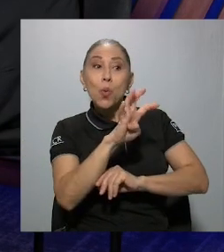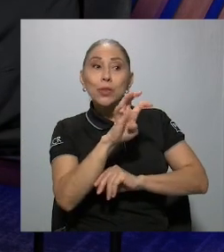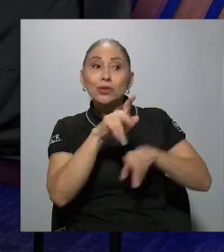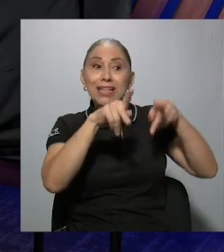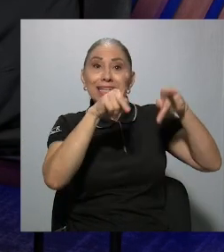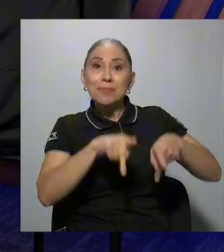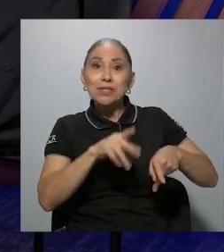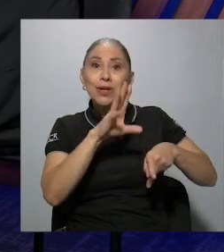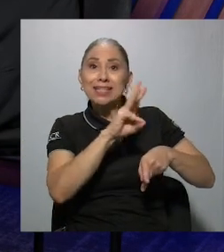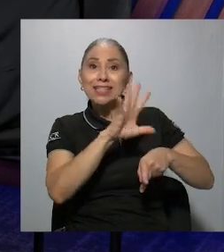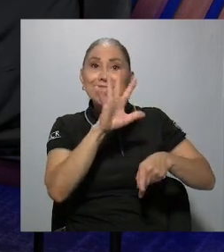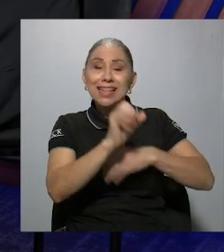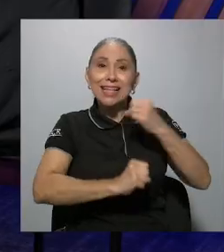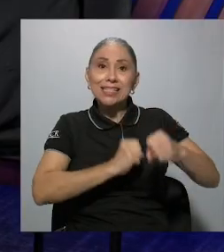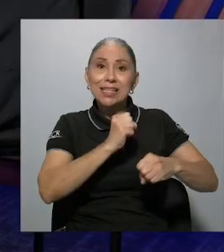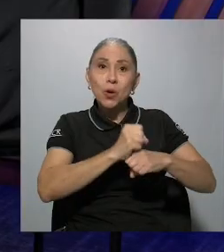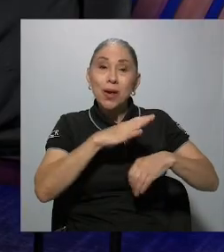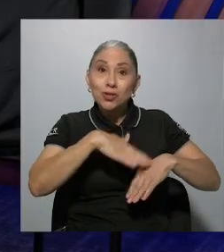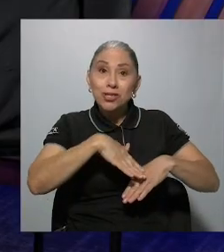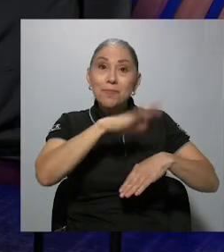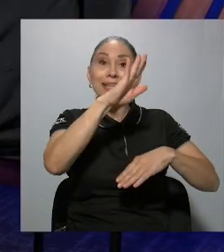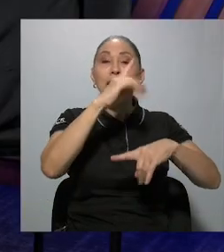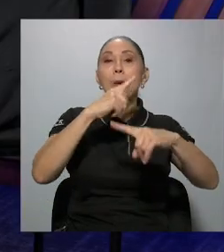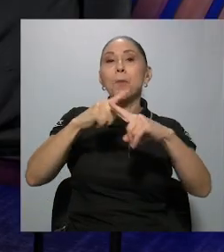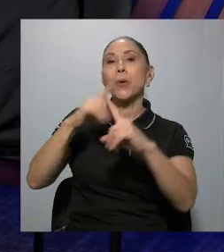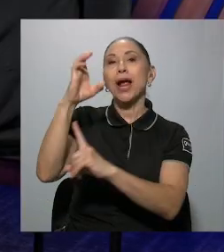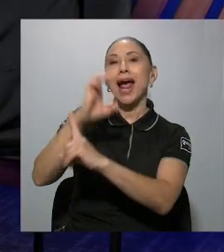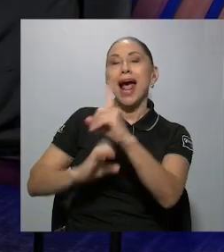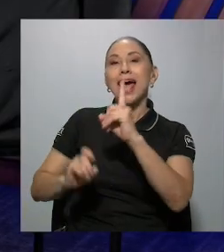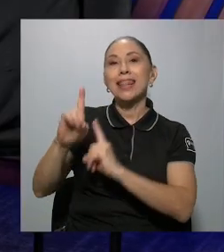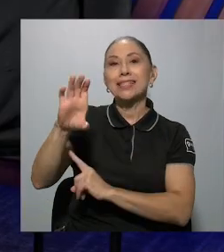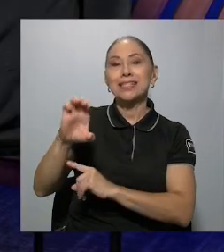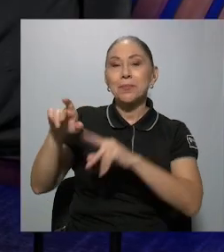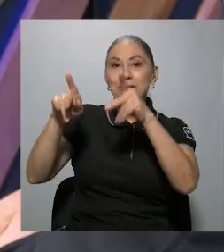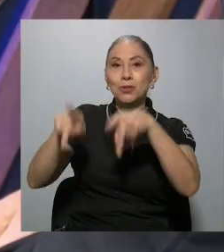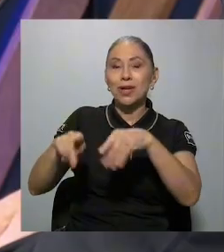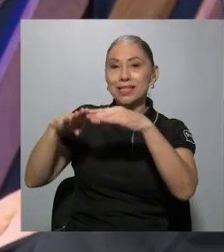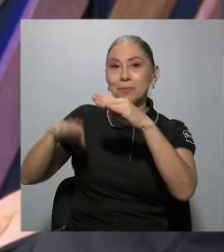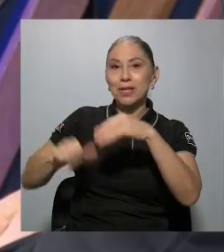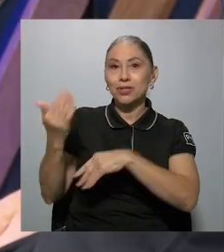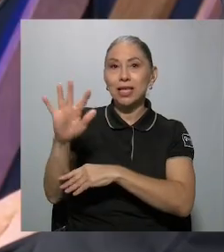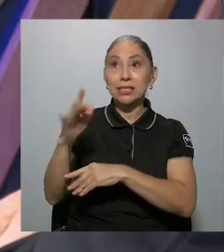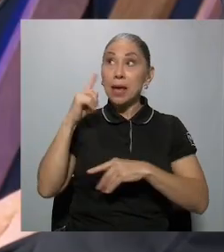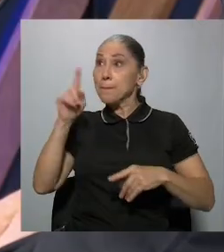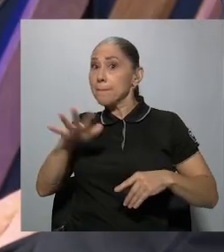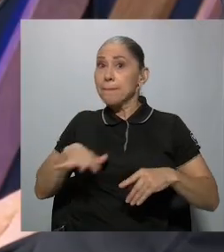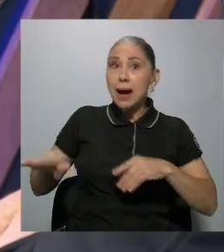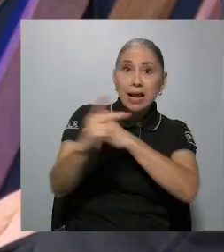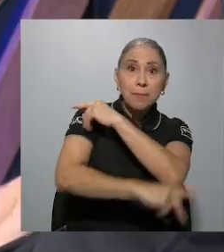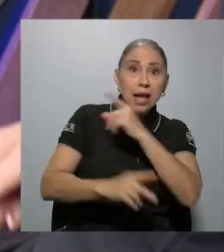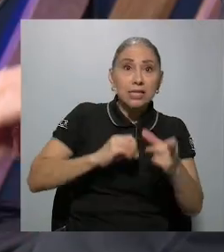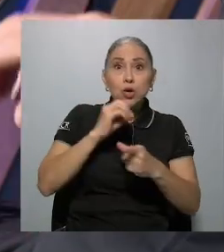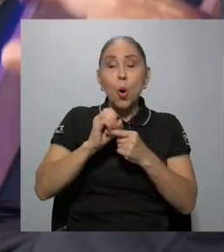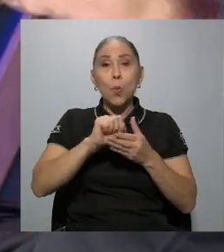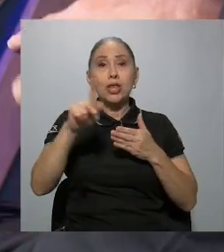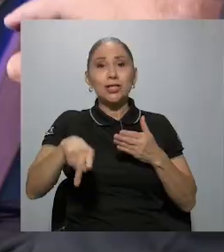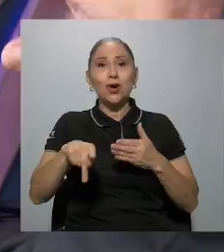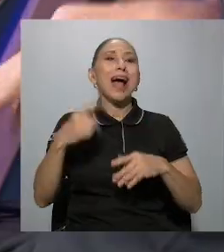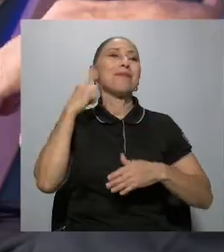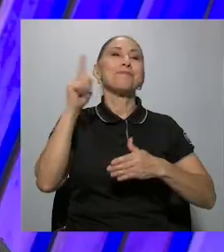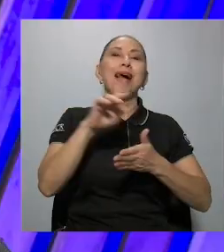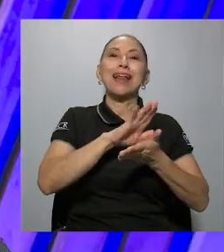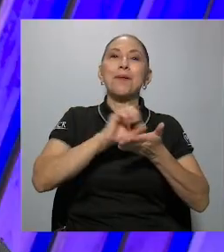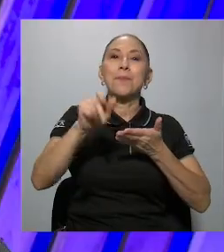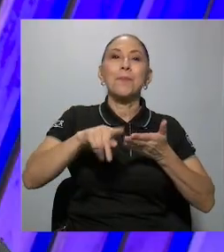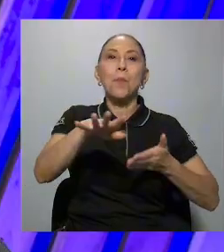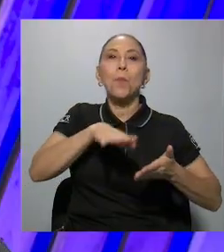a 400 personas de 65 años y más por cada 100 personas menores de 15. ¿Para el país o